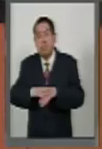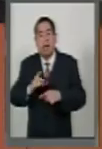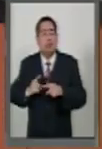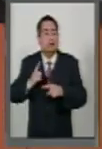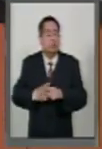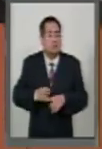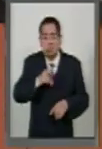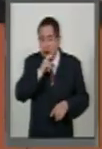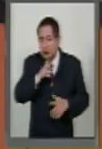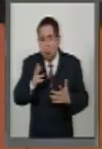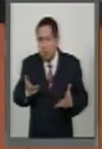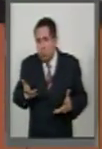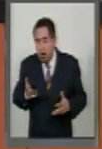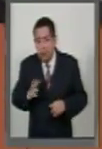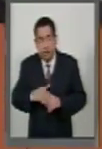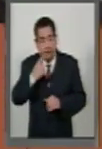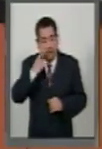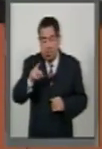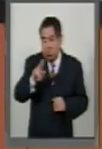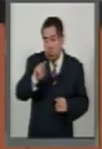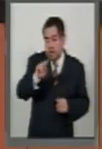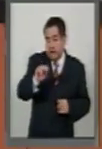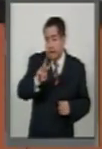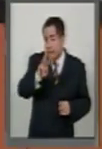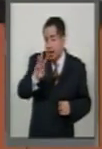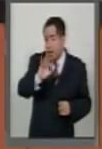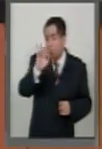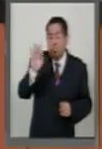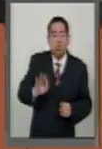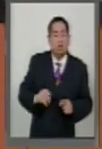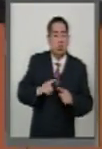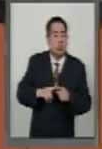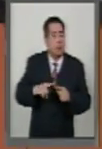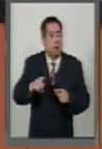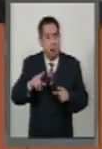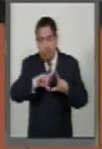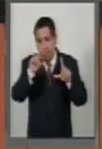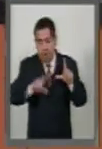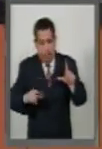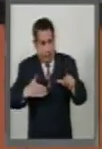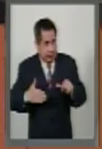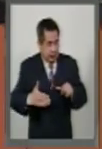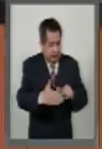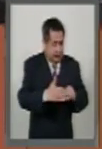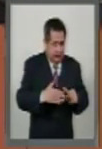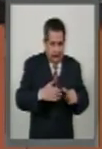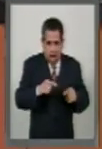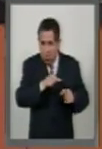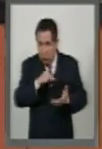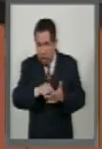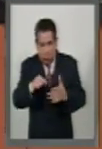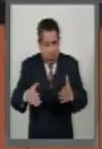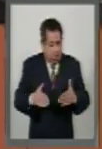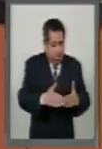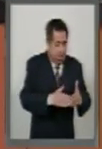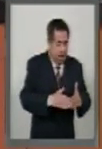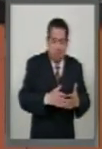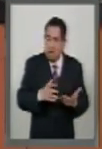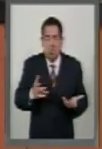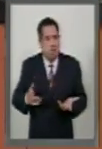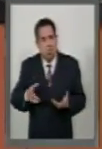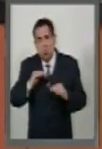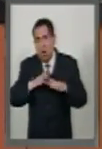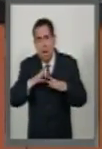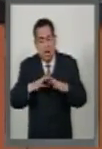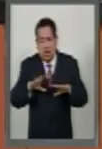preocupantes en el hecho de que el 83% de las pesquerías del país se encuentran sobreexplotadas o